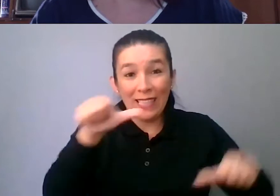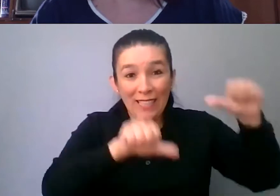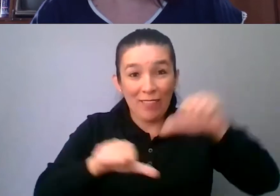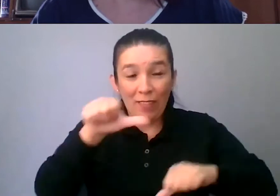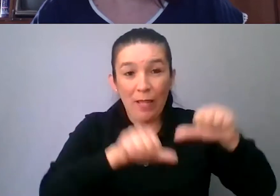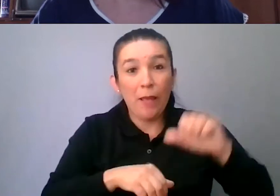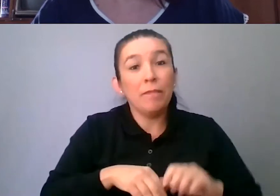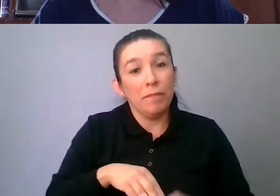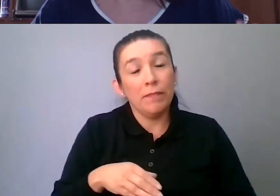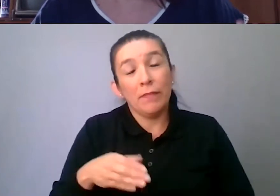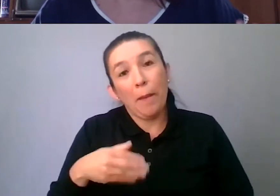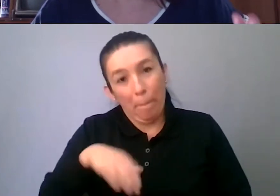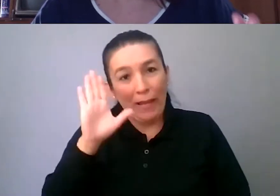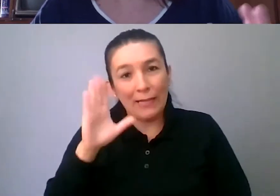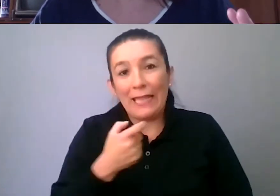la inglesa,